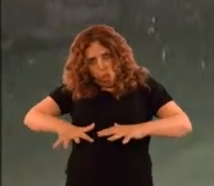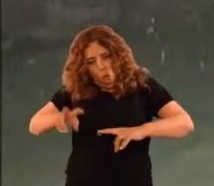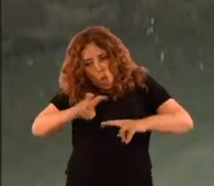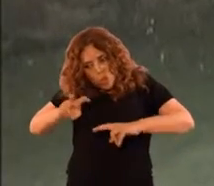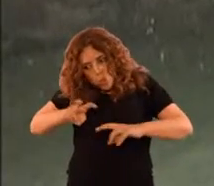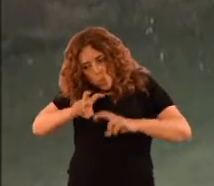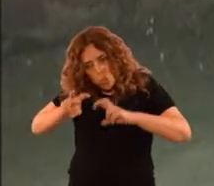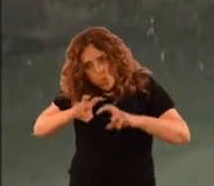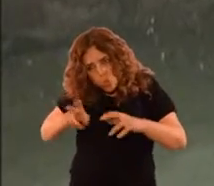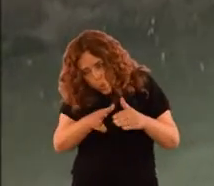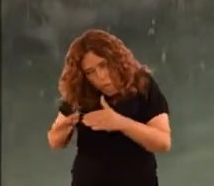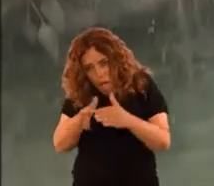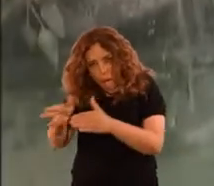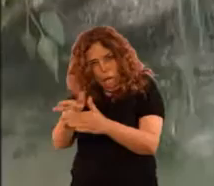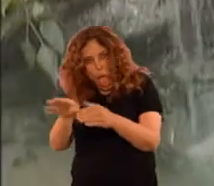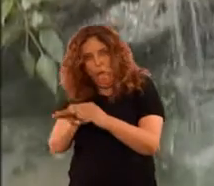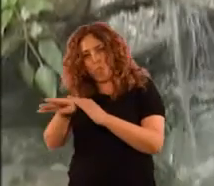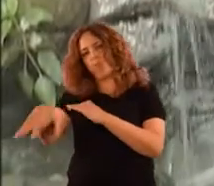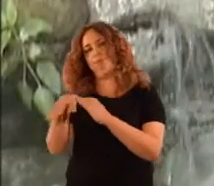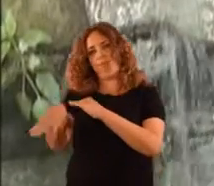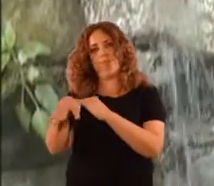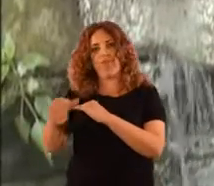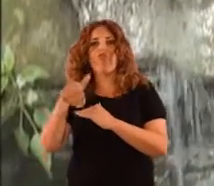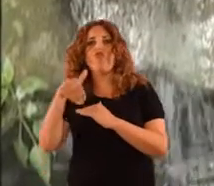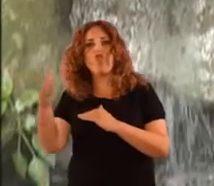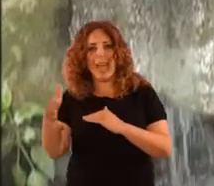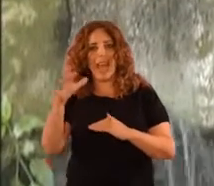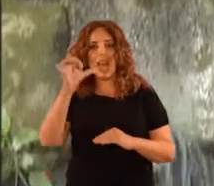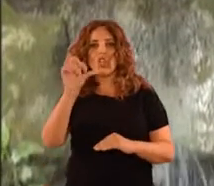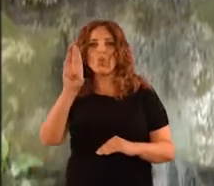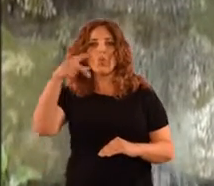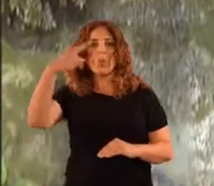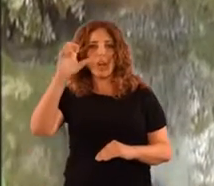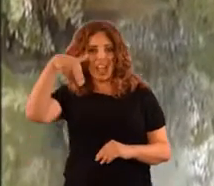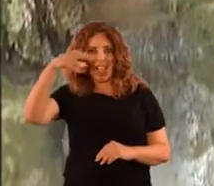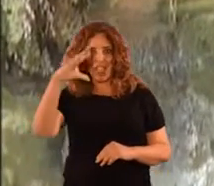inundados, buscando una salida natural, las surgencias.